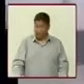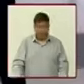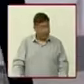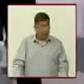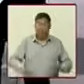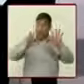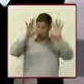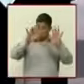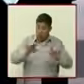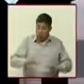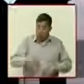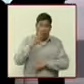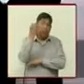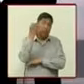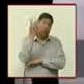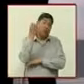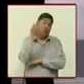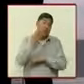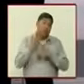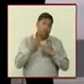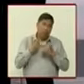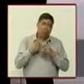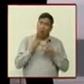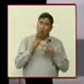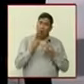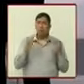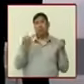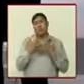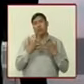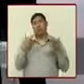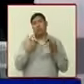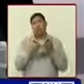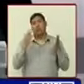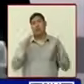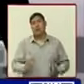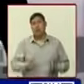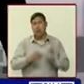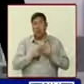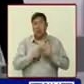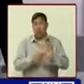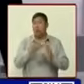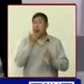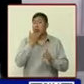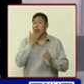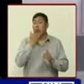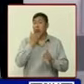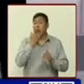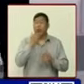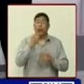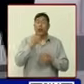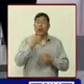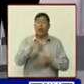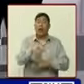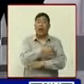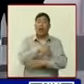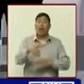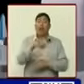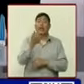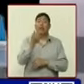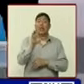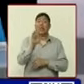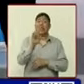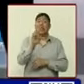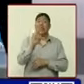La lluvia de mediodía fue una sorpresa para todos y generó mucho temor entre los vecinos. Y vamos a mostrarles lo que sucedió en la 17 de